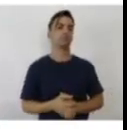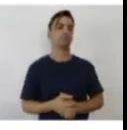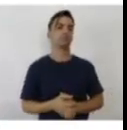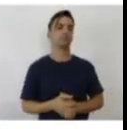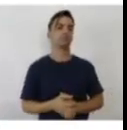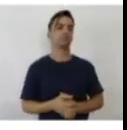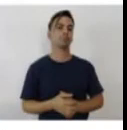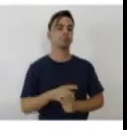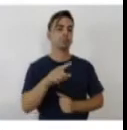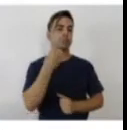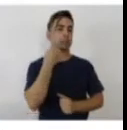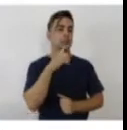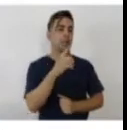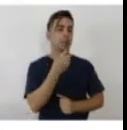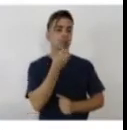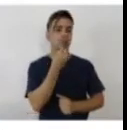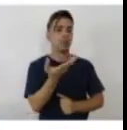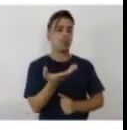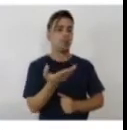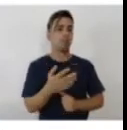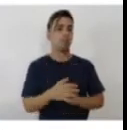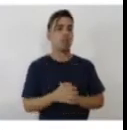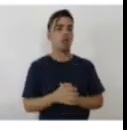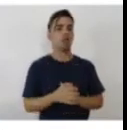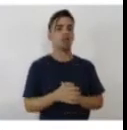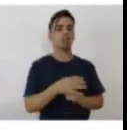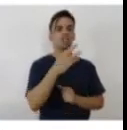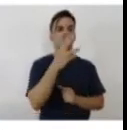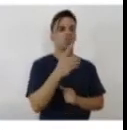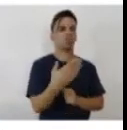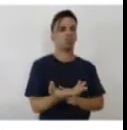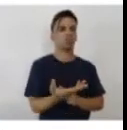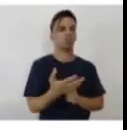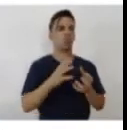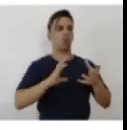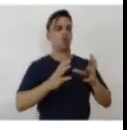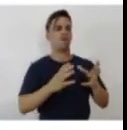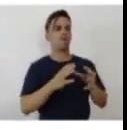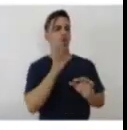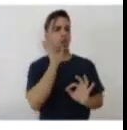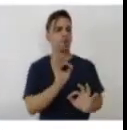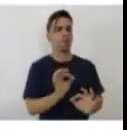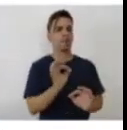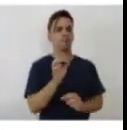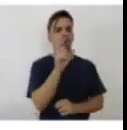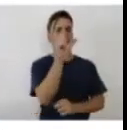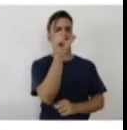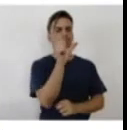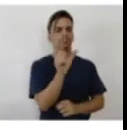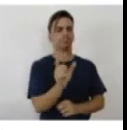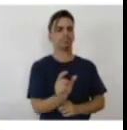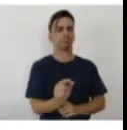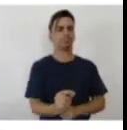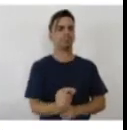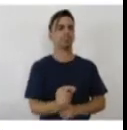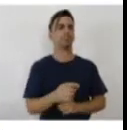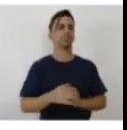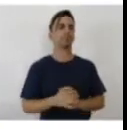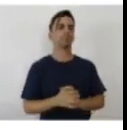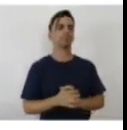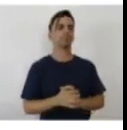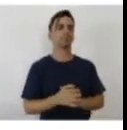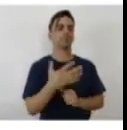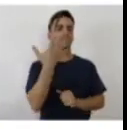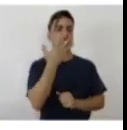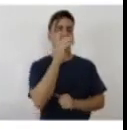Y en notación constructiva estaríamos dando el conjunto solución de esta manera que se está presentando. X que pertenece